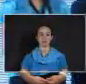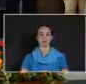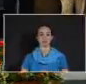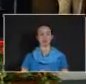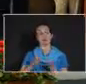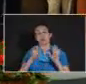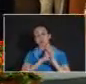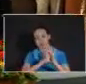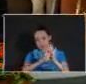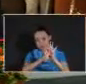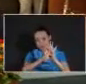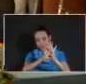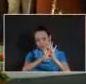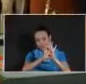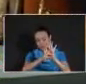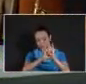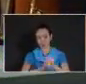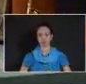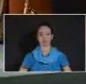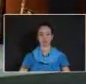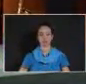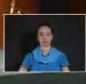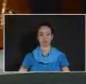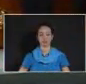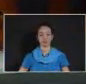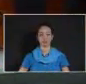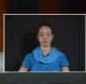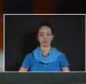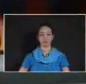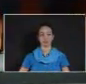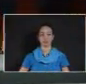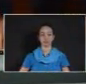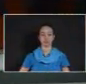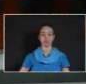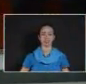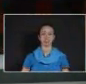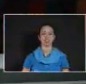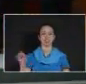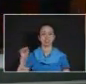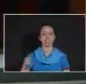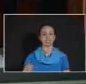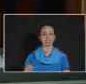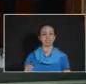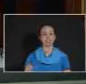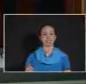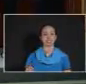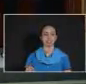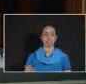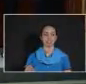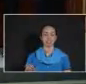Por ejemplo, sin el ánimo de molestar a nadie,